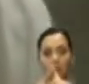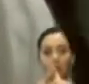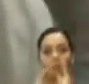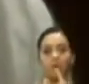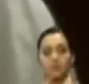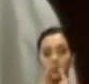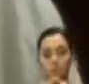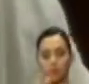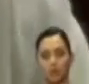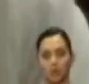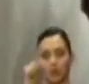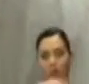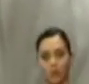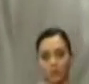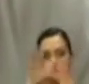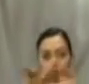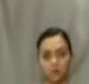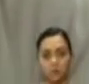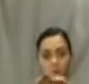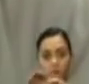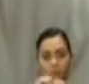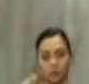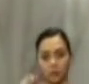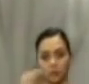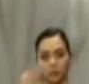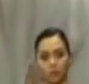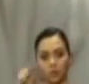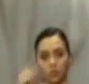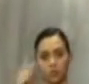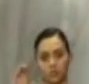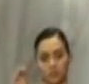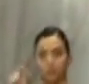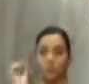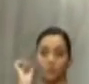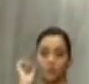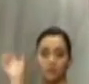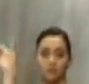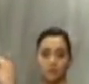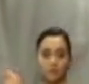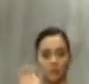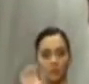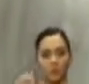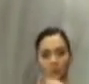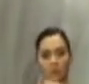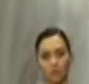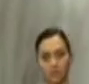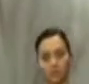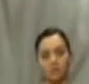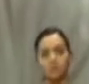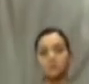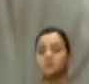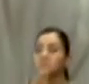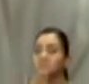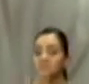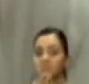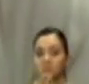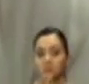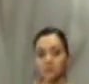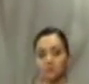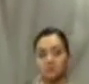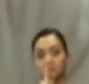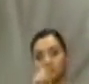conversatorios@secom.gob.es. Vamos a comenzar con Ecuador TV. Guadalupe Ayoví, por favor, si es tan amable, vamos a hacer la pregunta.